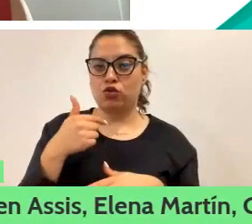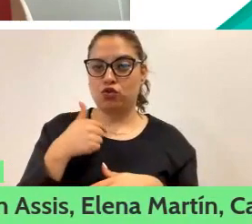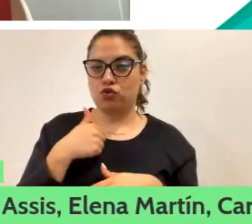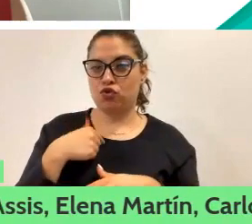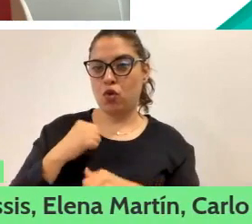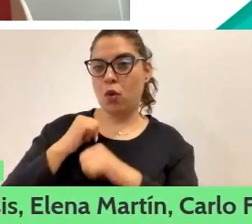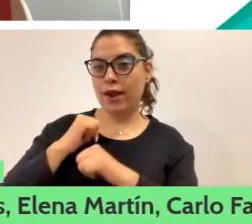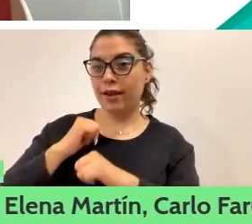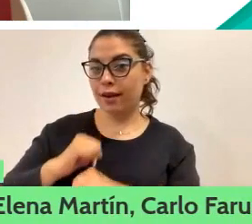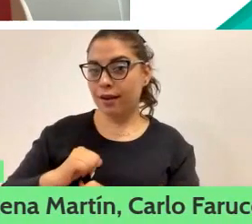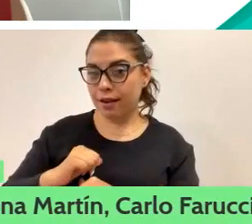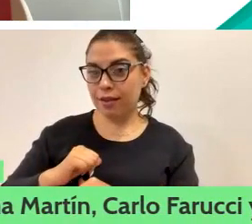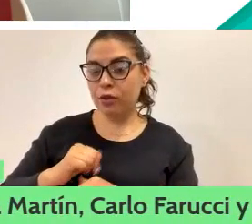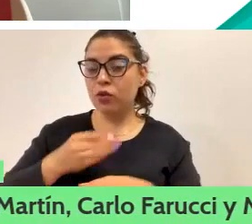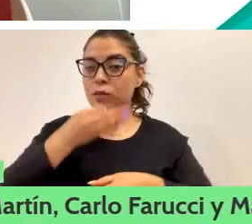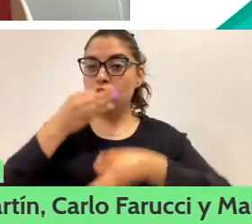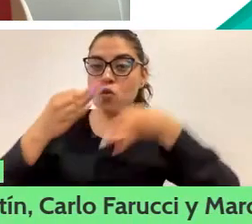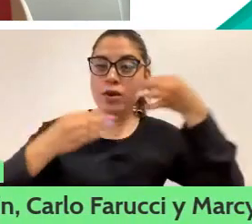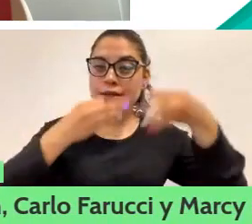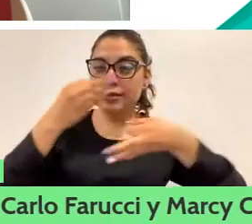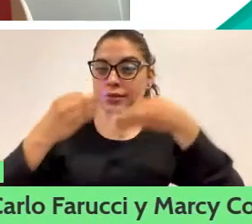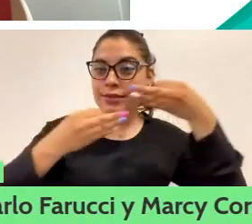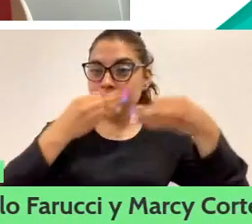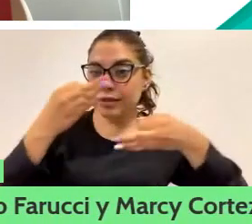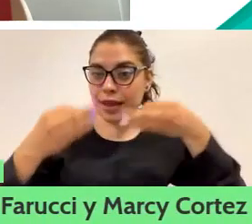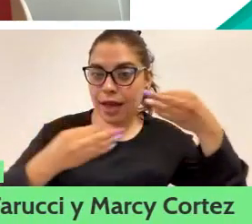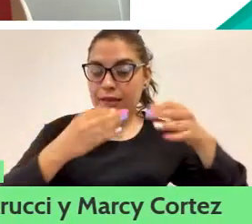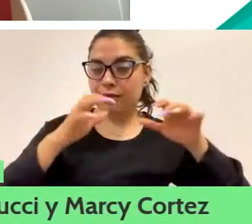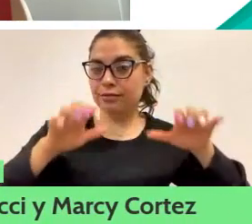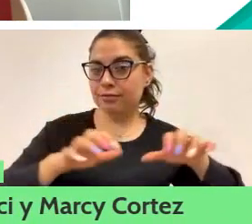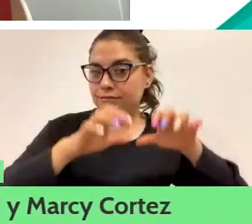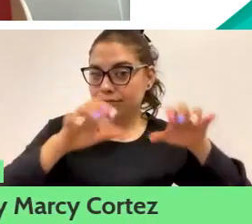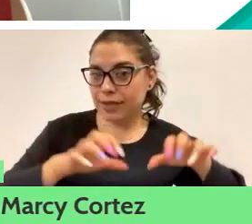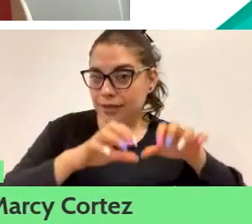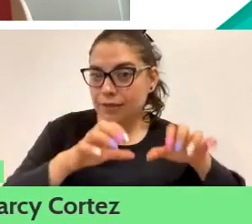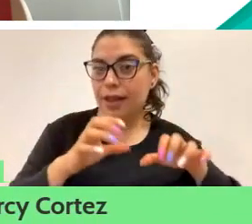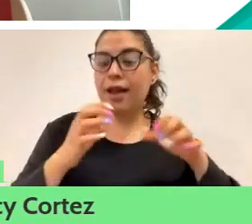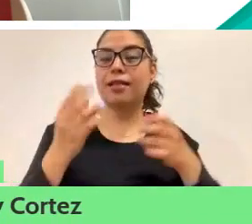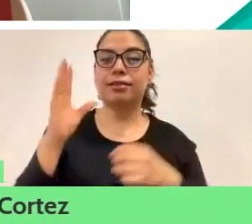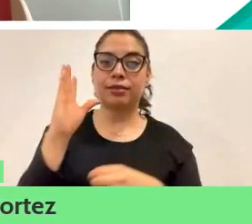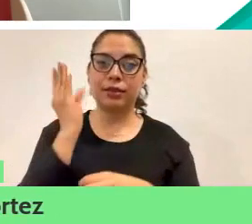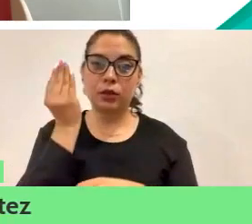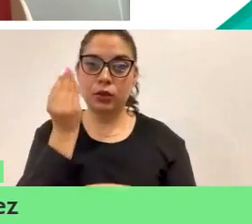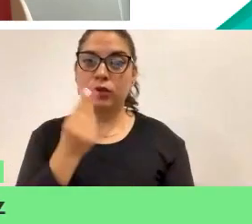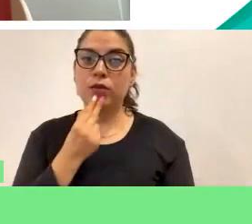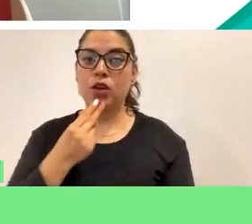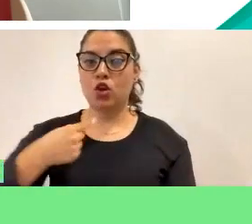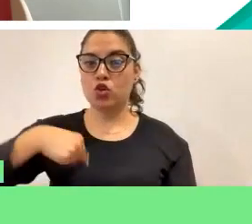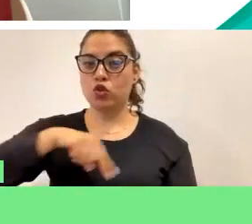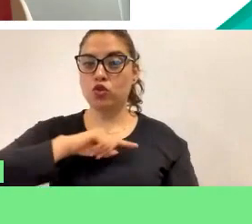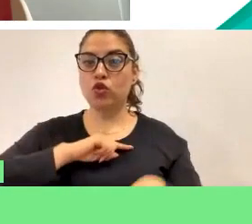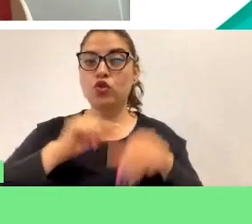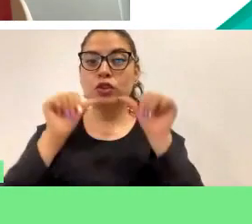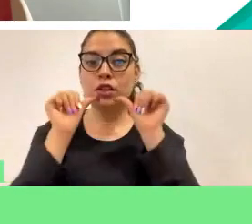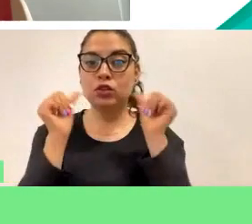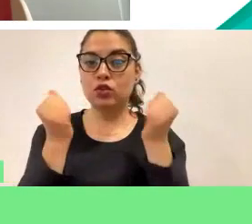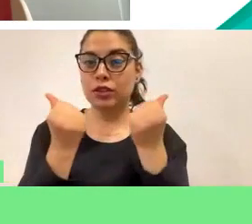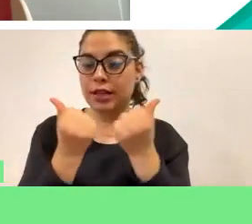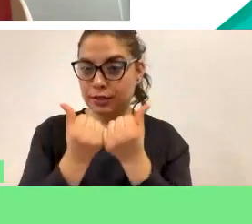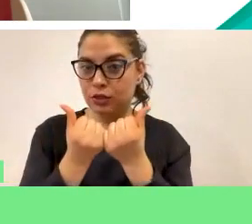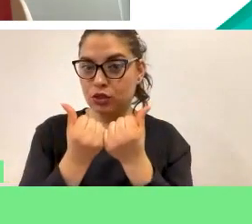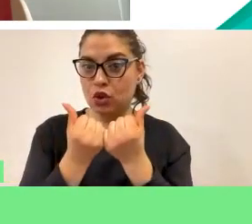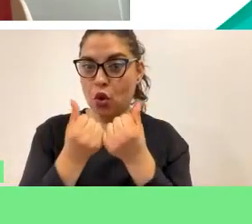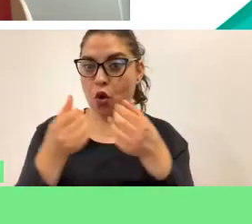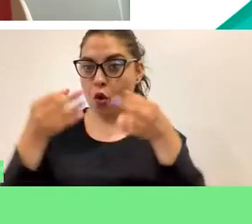campañas digitales, de Oxfam Intermón, que para quien no lo conozca, pues somos una organización de cooperación española,